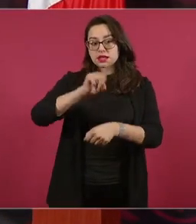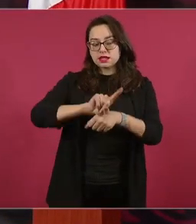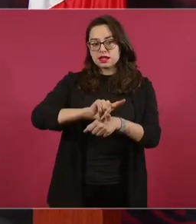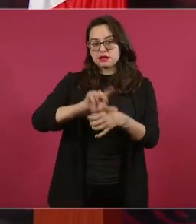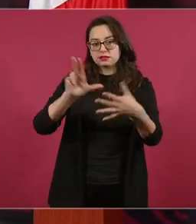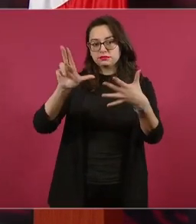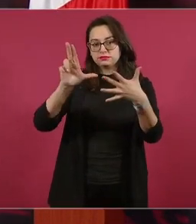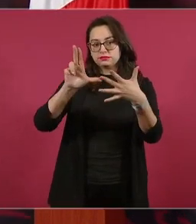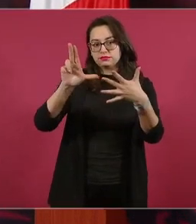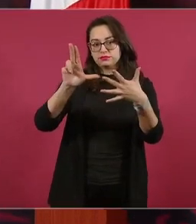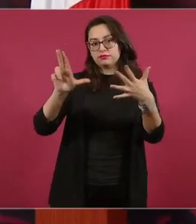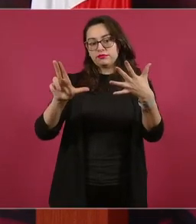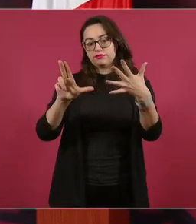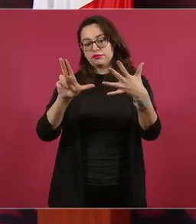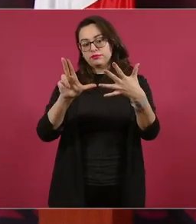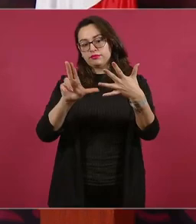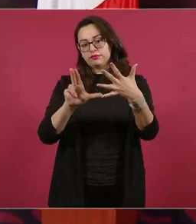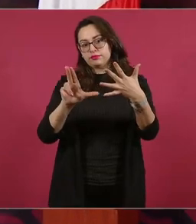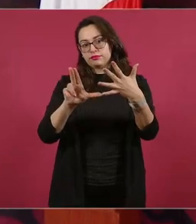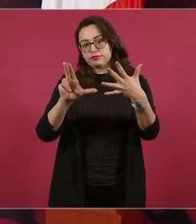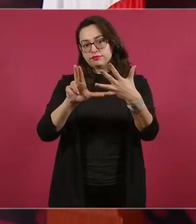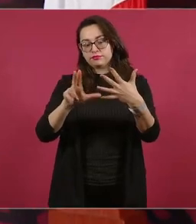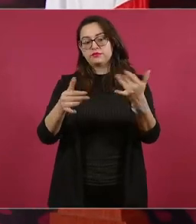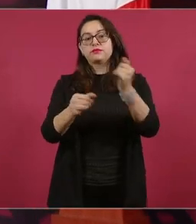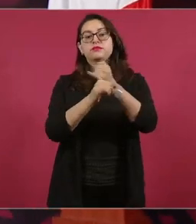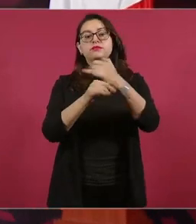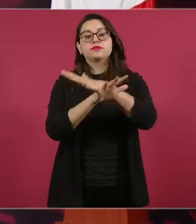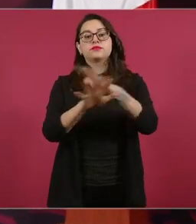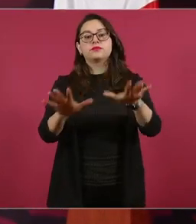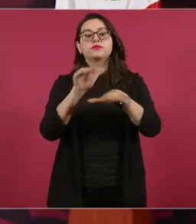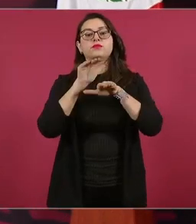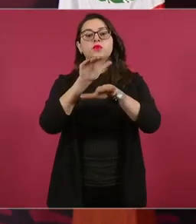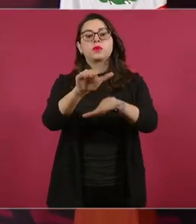informamos sobre la situación de salud.